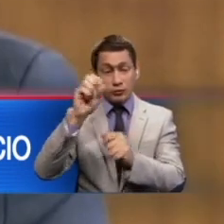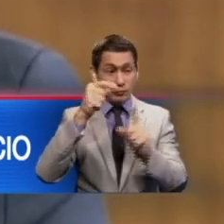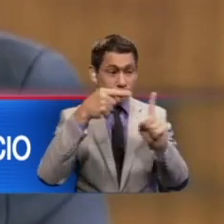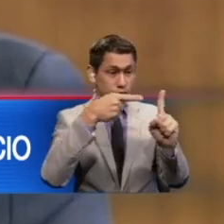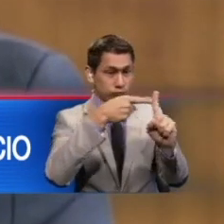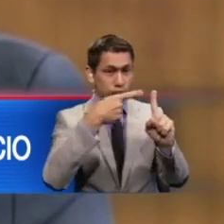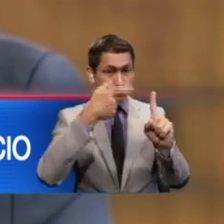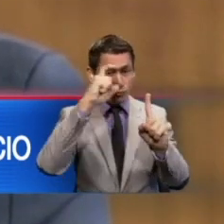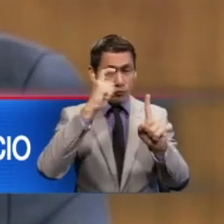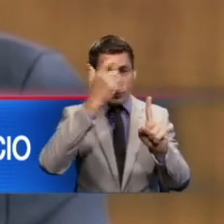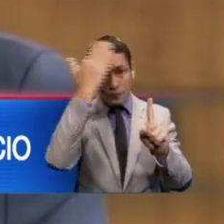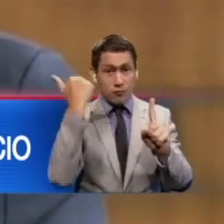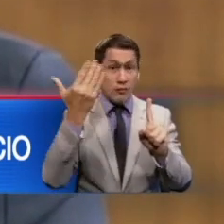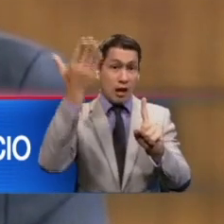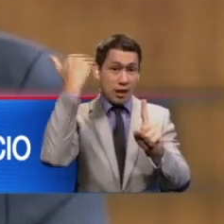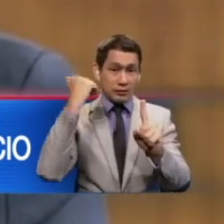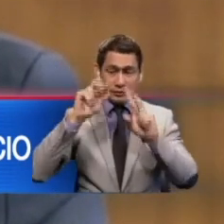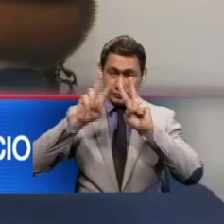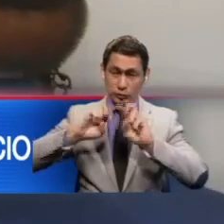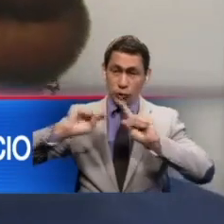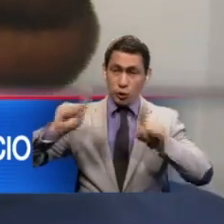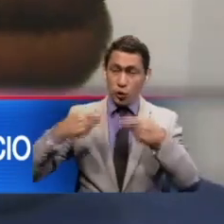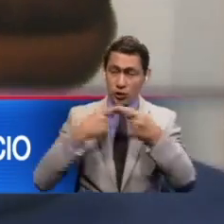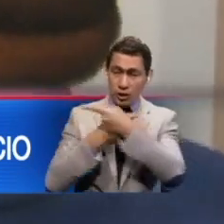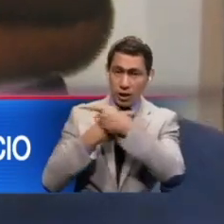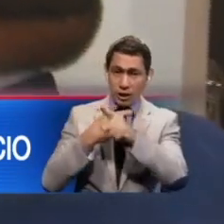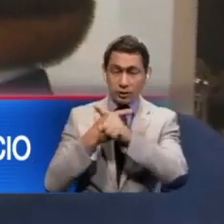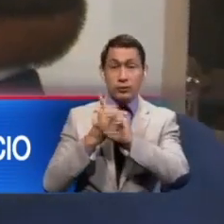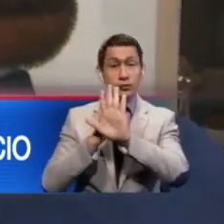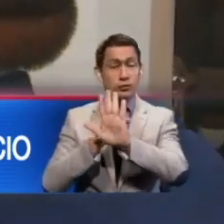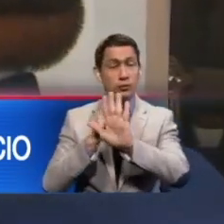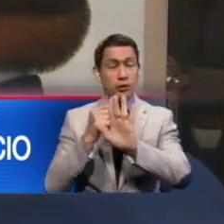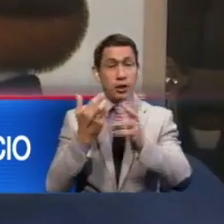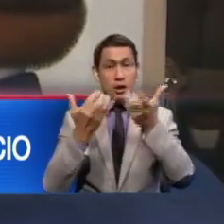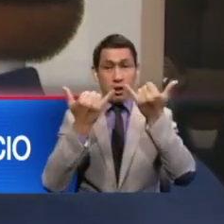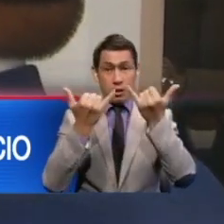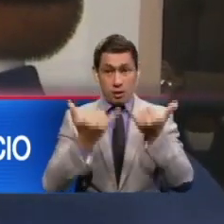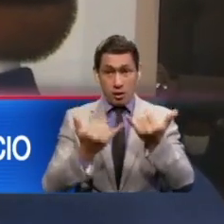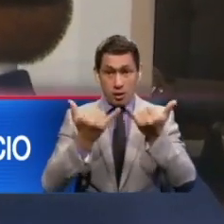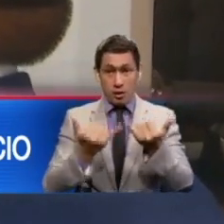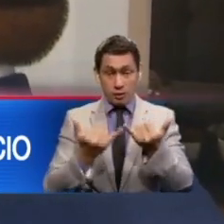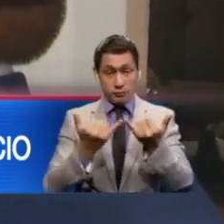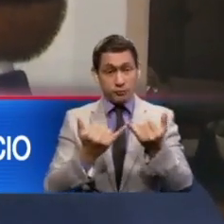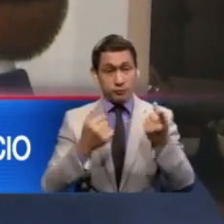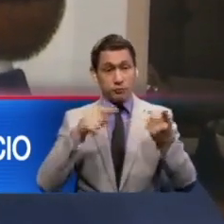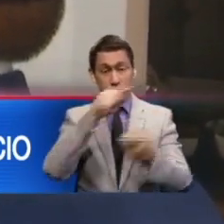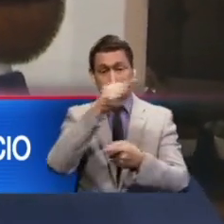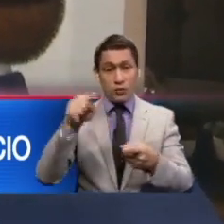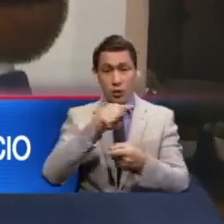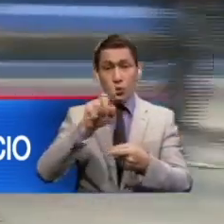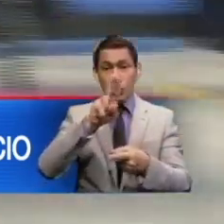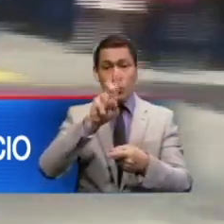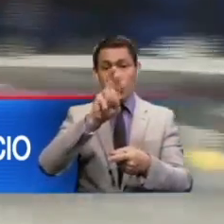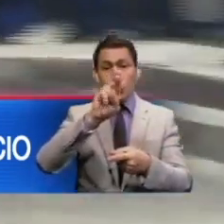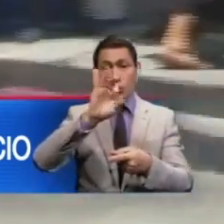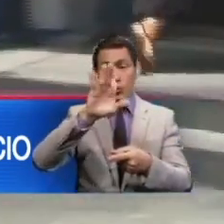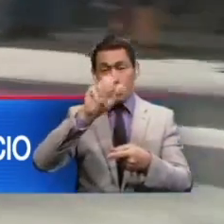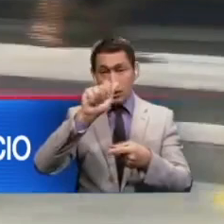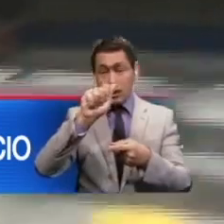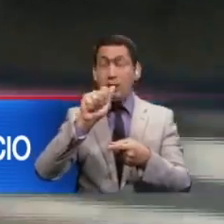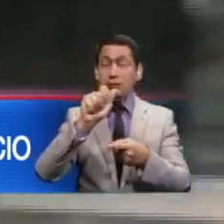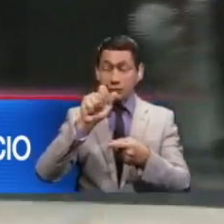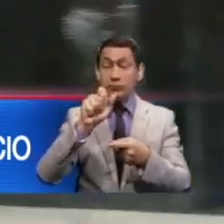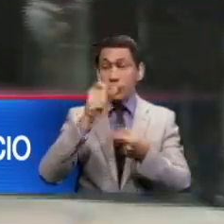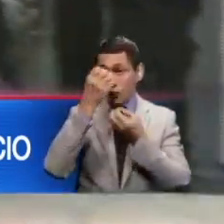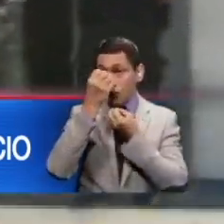Serrano, a través de su cuenta de X, mencionó que Cristian Zurita tendrá que demostrar ante la justicia sus acusaciones. Mientras